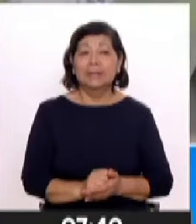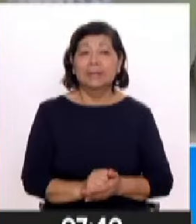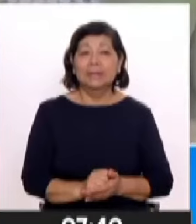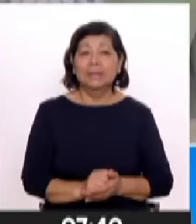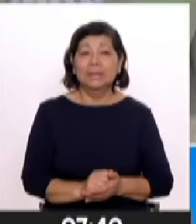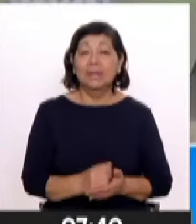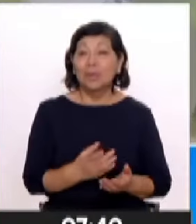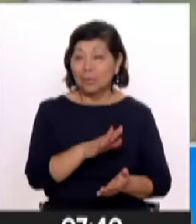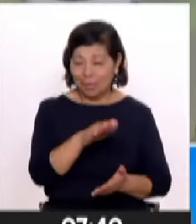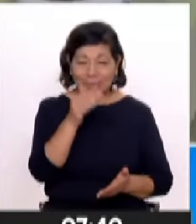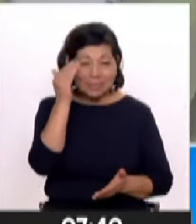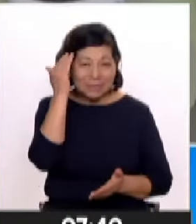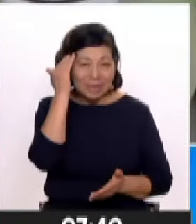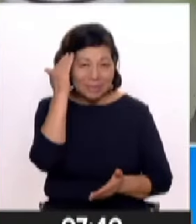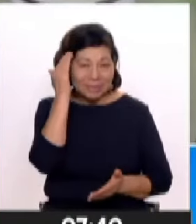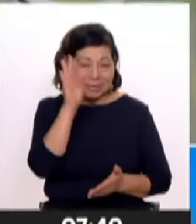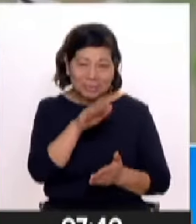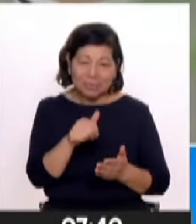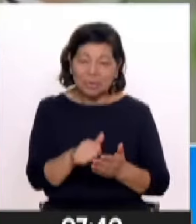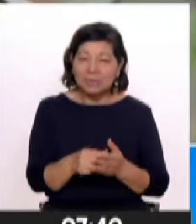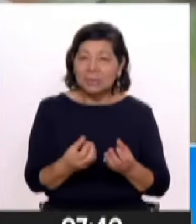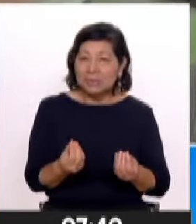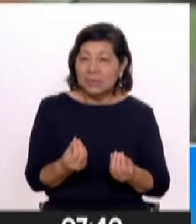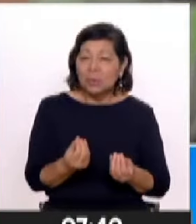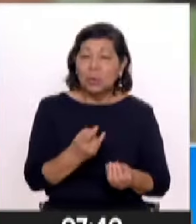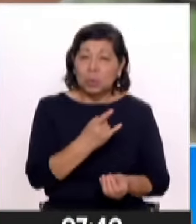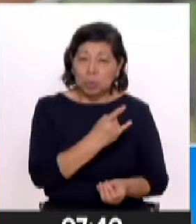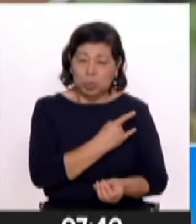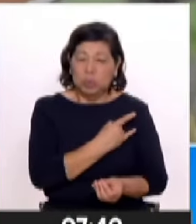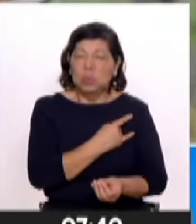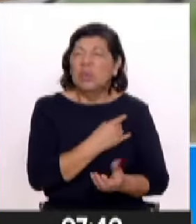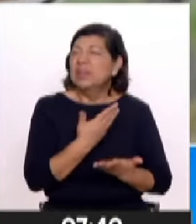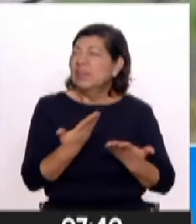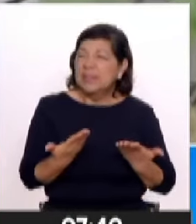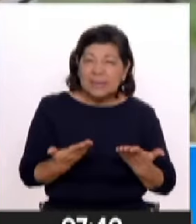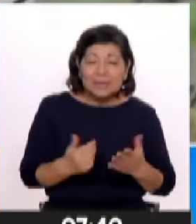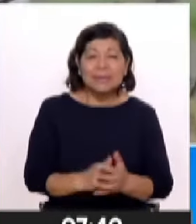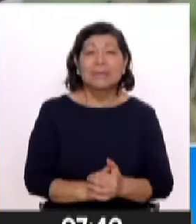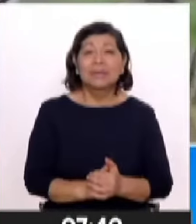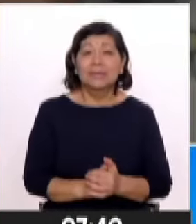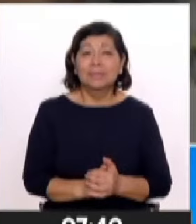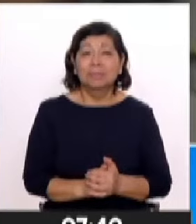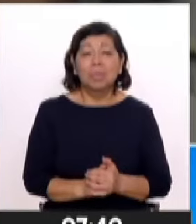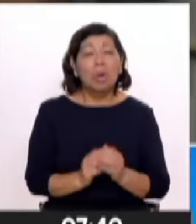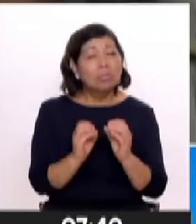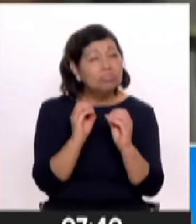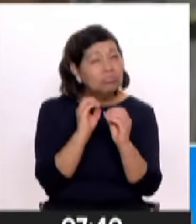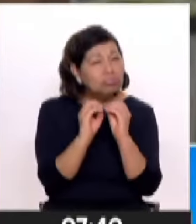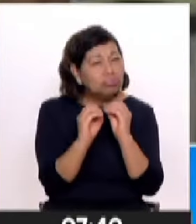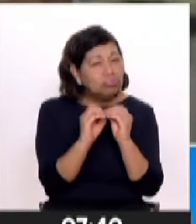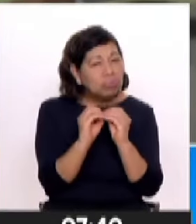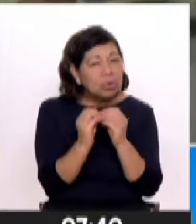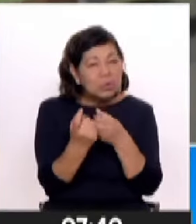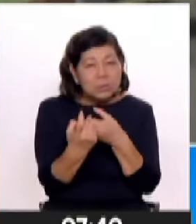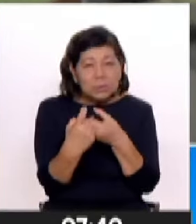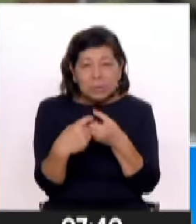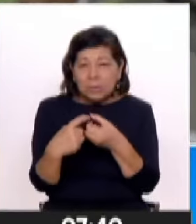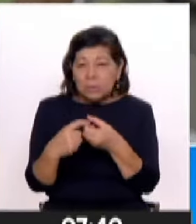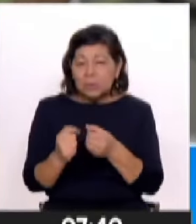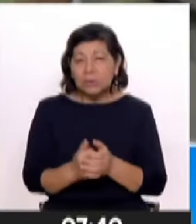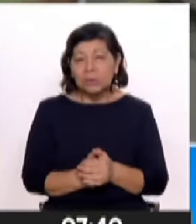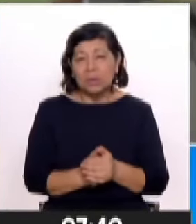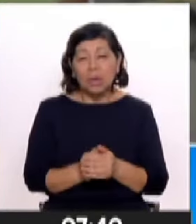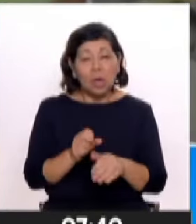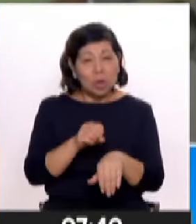que, como se sabe, restablece la autonomía de las universidades y recompone la forma de integrar